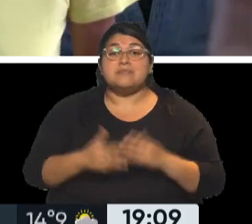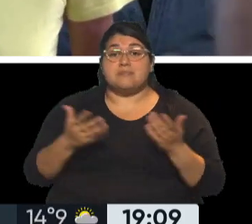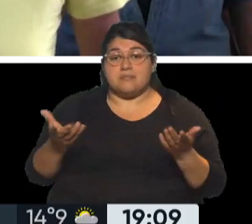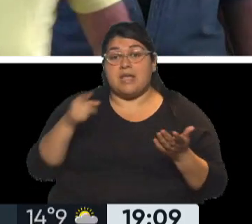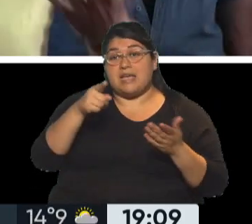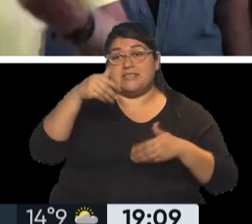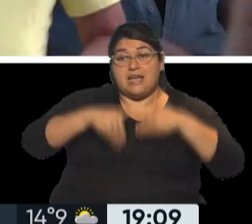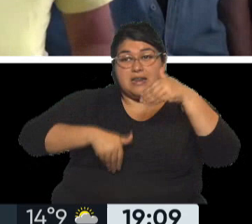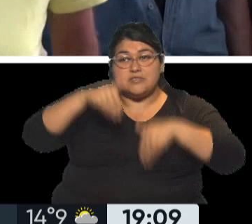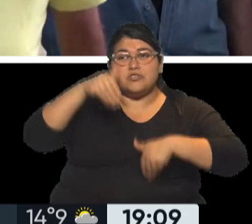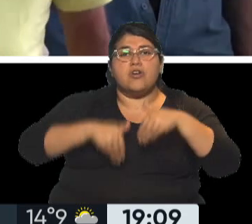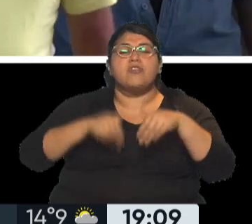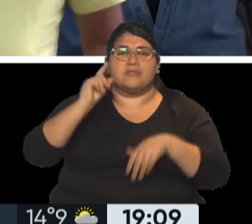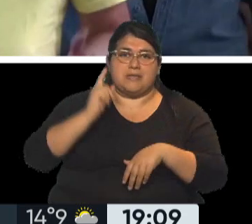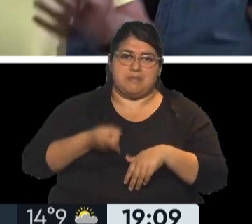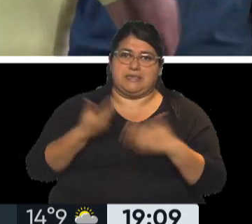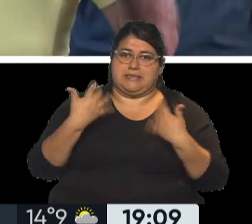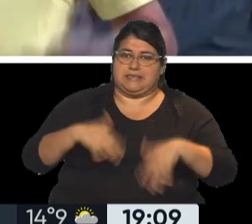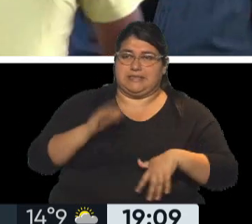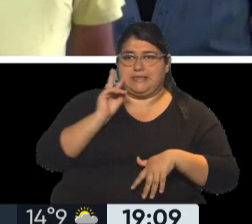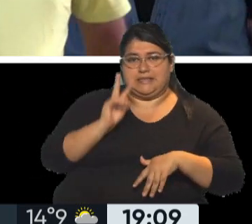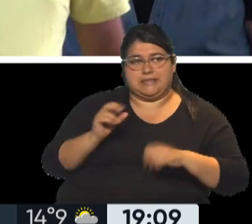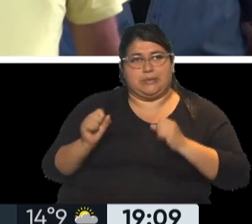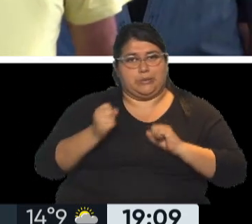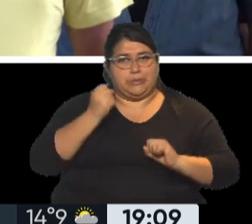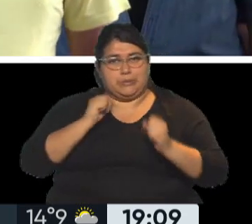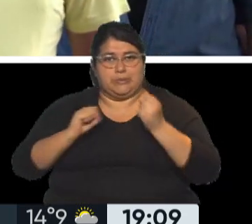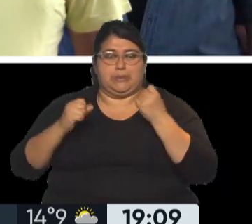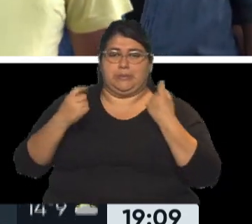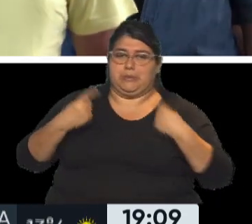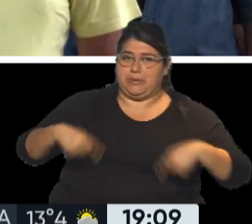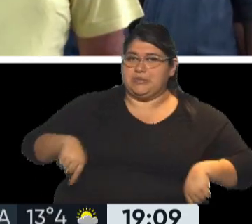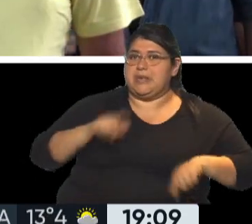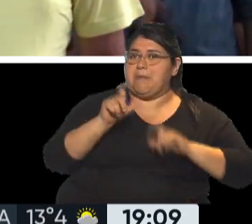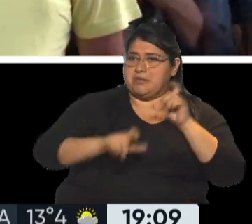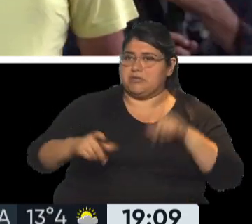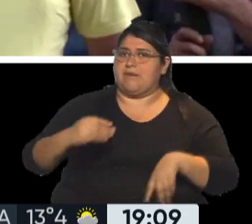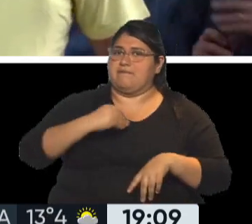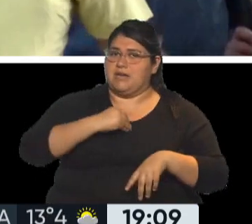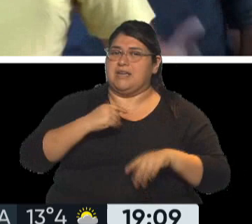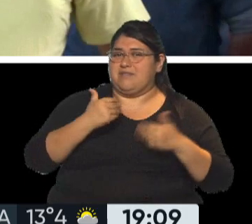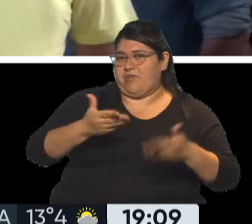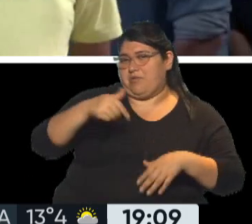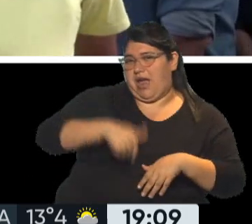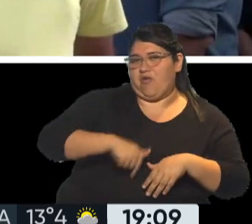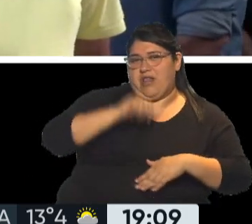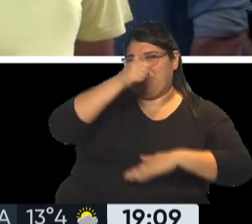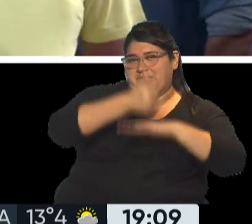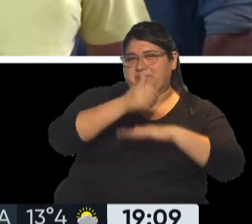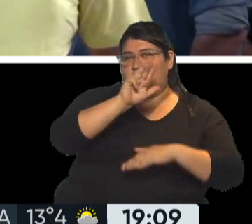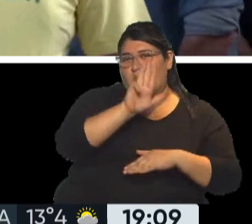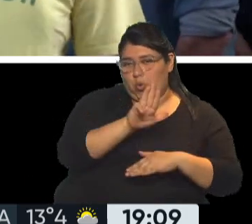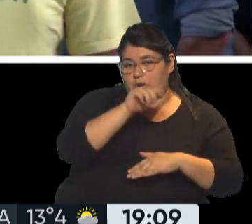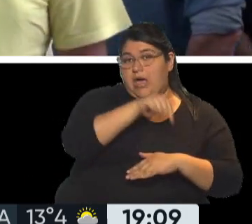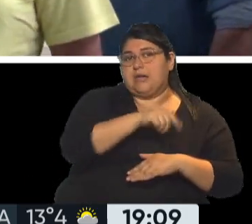esta lección se vive también con muchísimo nerviosismo Aquí hay muchos simpatizantes por supuesto estamos en lugar donde Lula va a dar la conferencia muchos